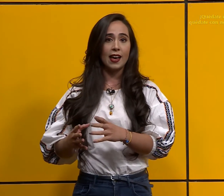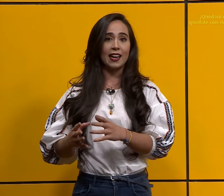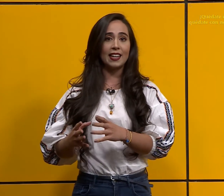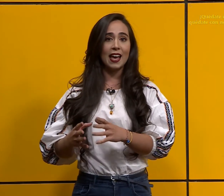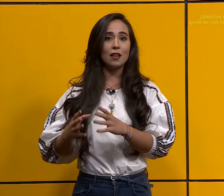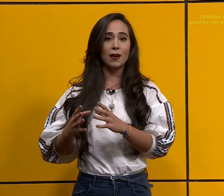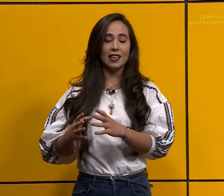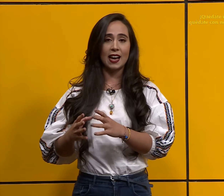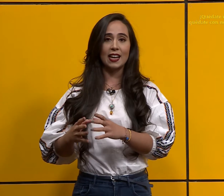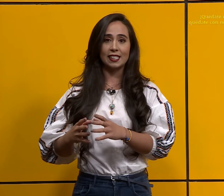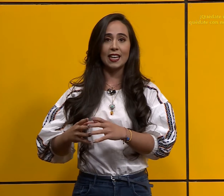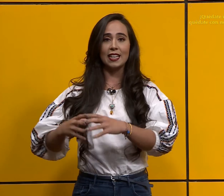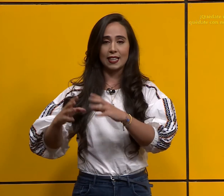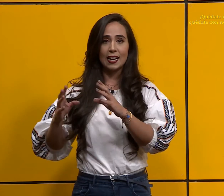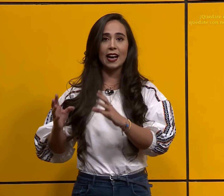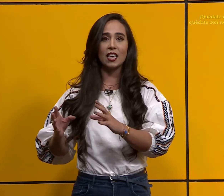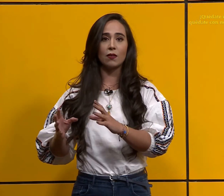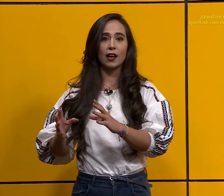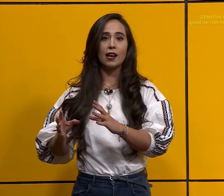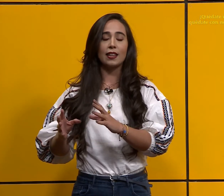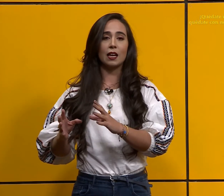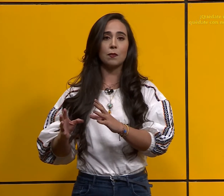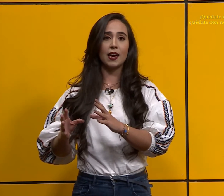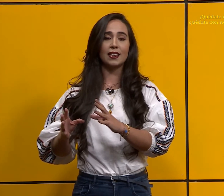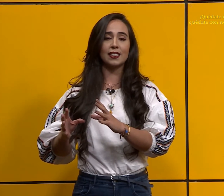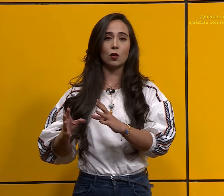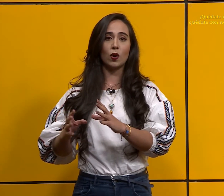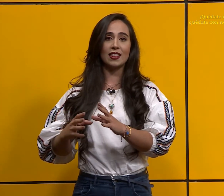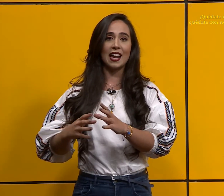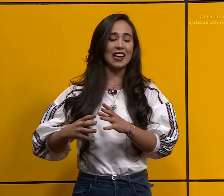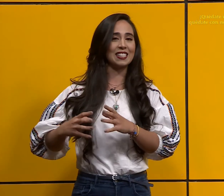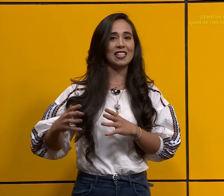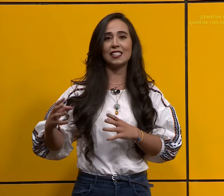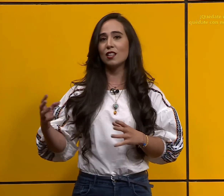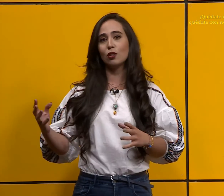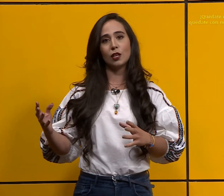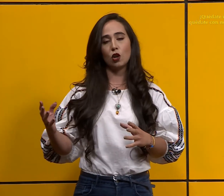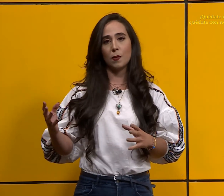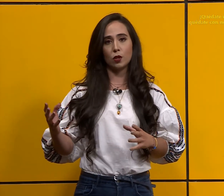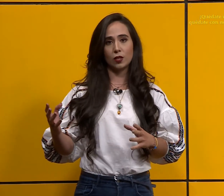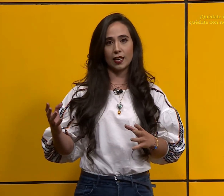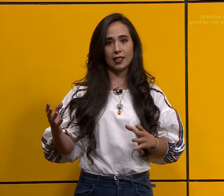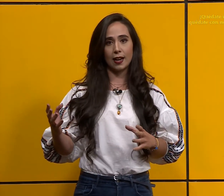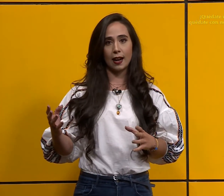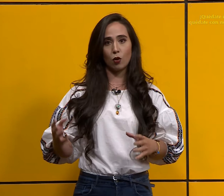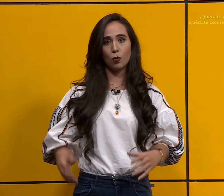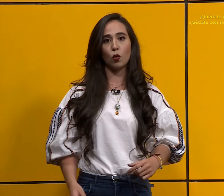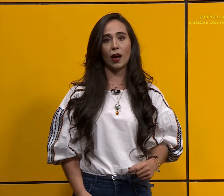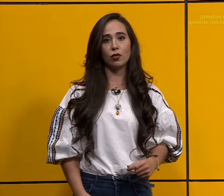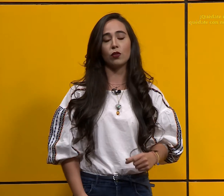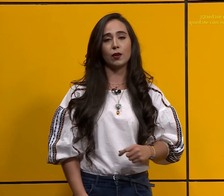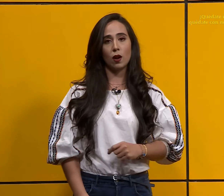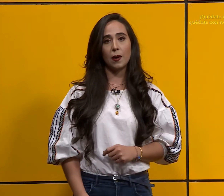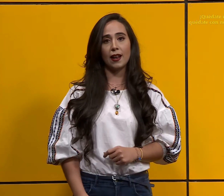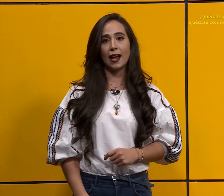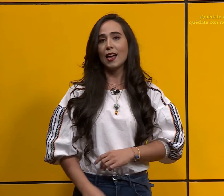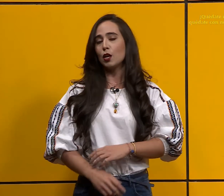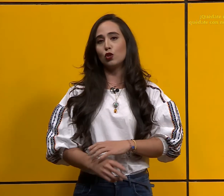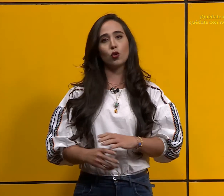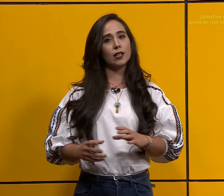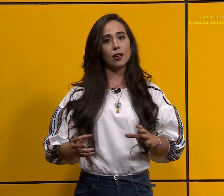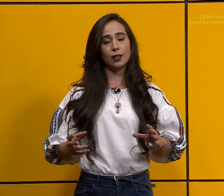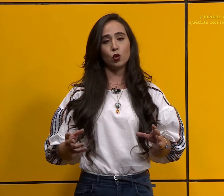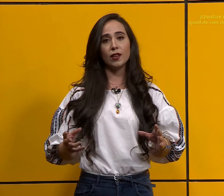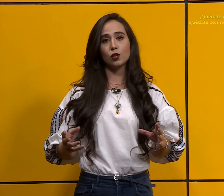Cuba, el día de mañana, sí, está en el Caribe, también se encuentra a 600 kilómetros de Quintana Roo, provocando de igual